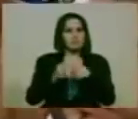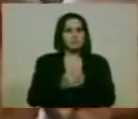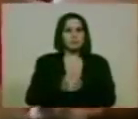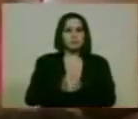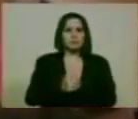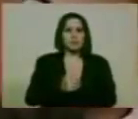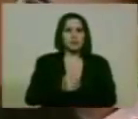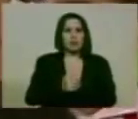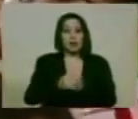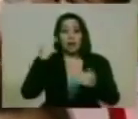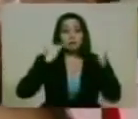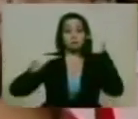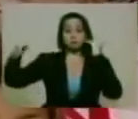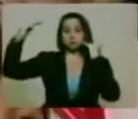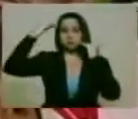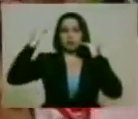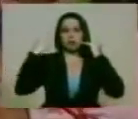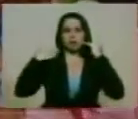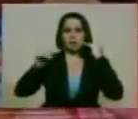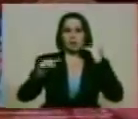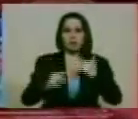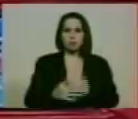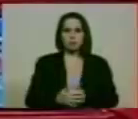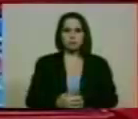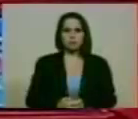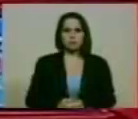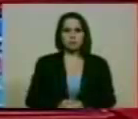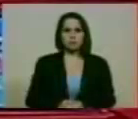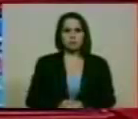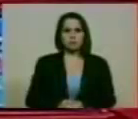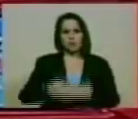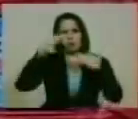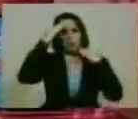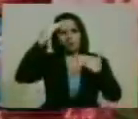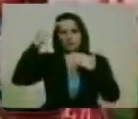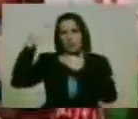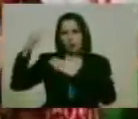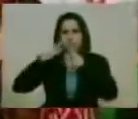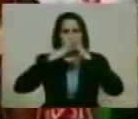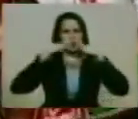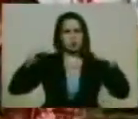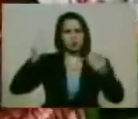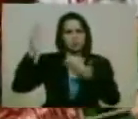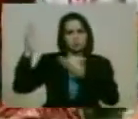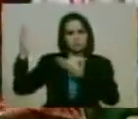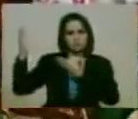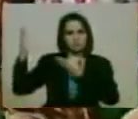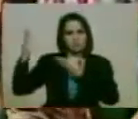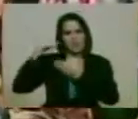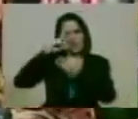y la moral que tenemos. Saludo a los guaraos, por allá por el Delta.